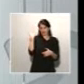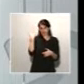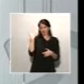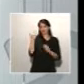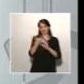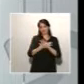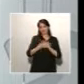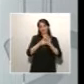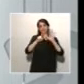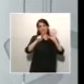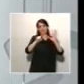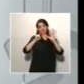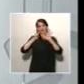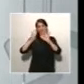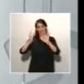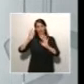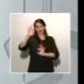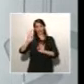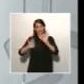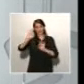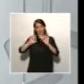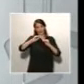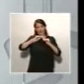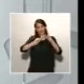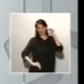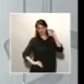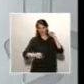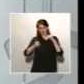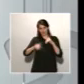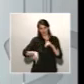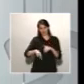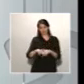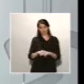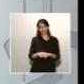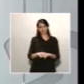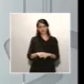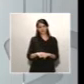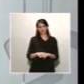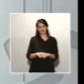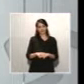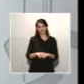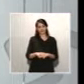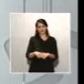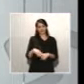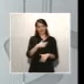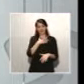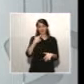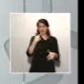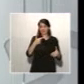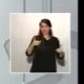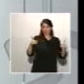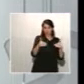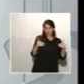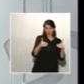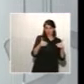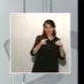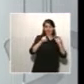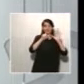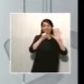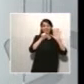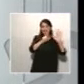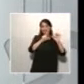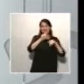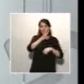inferior a la del día anterior, que el jueves fue un 63% menor.